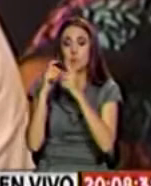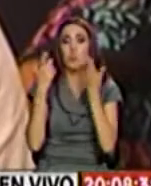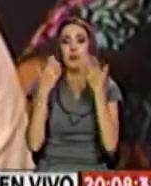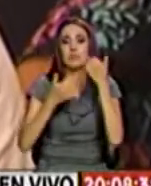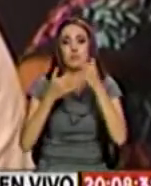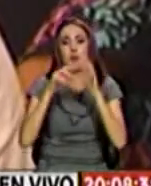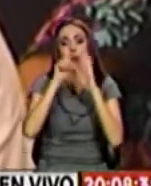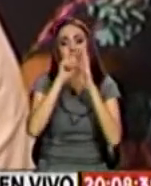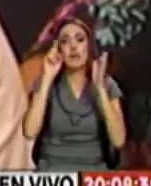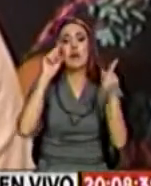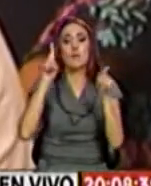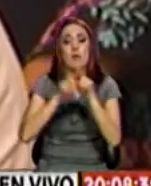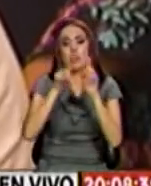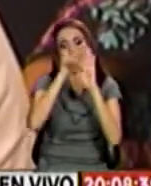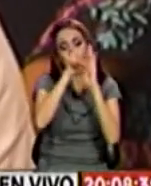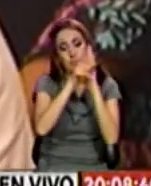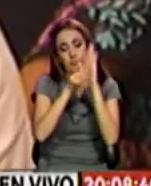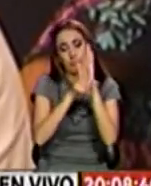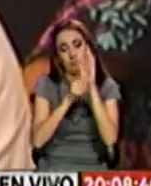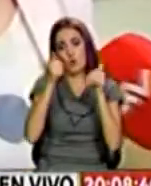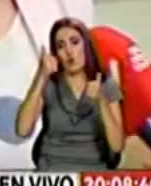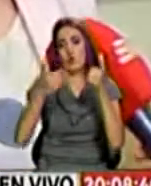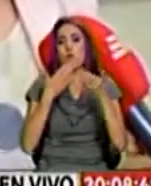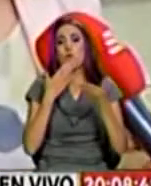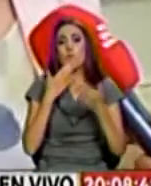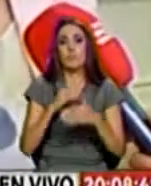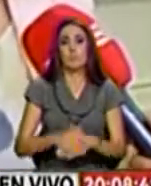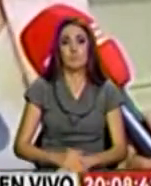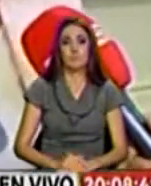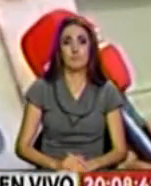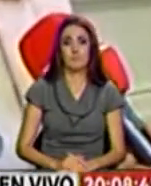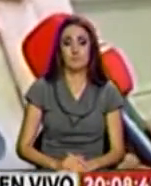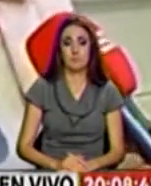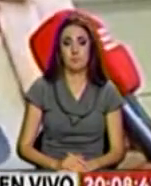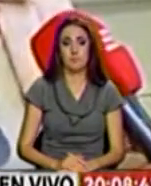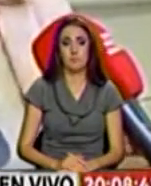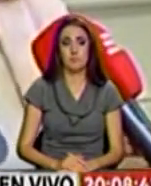ha negociado con organismos bilaterales. Luis Alfredo Zúñiga, Telediario.